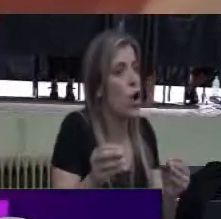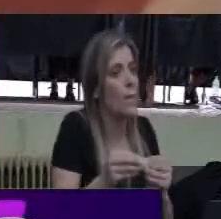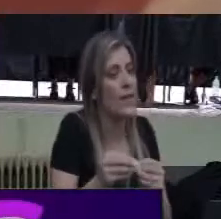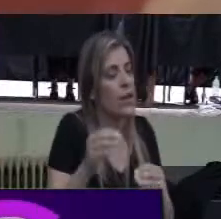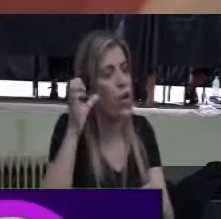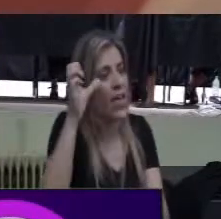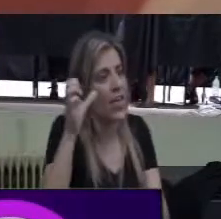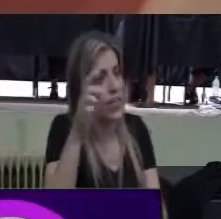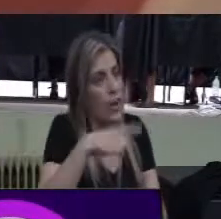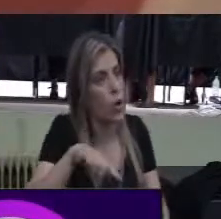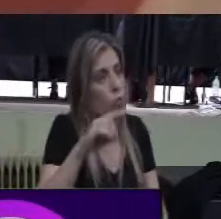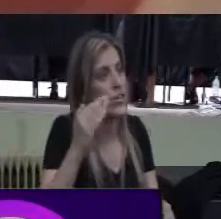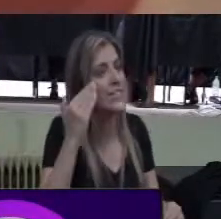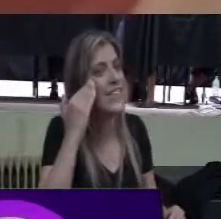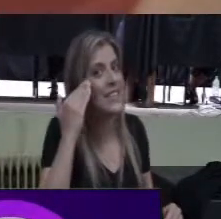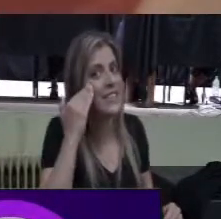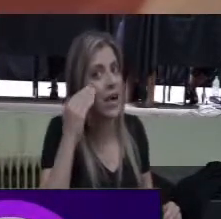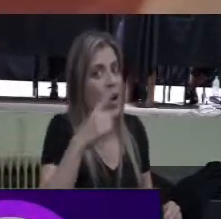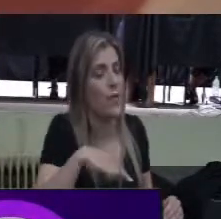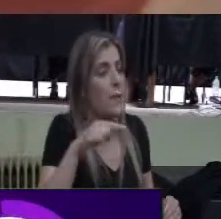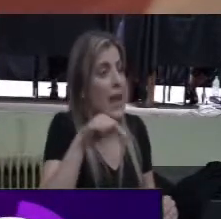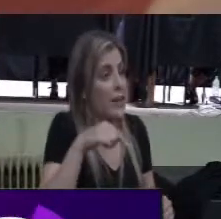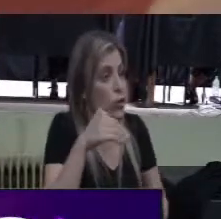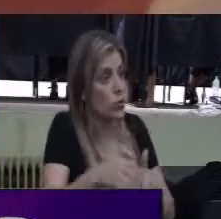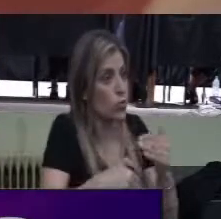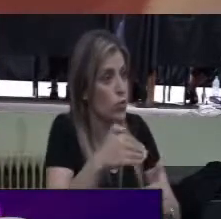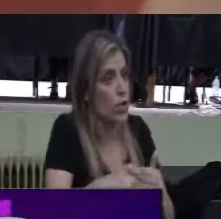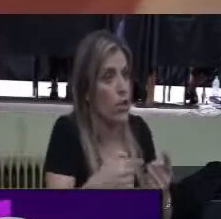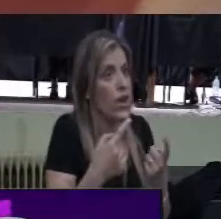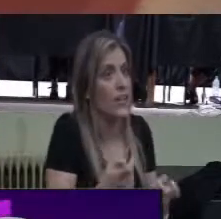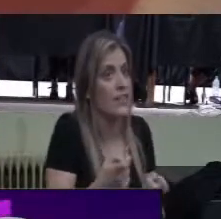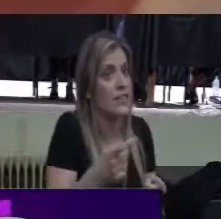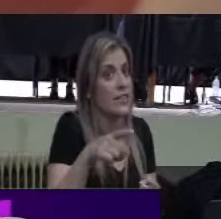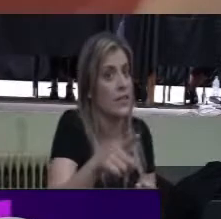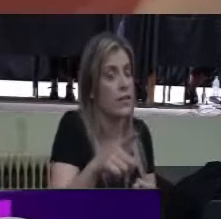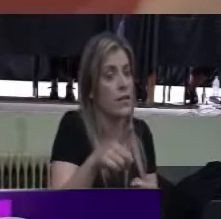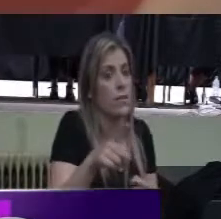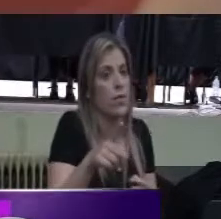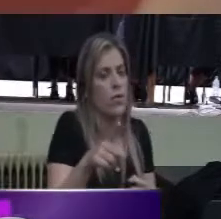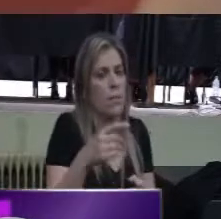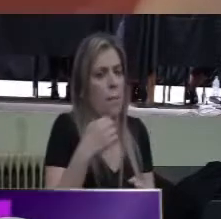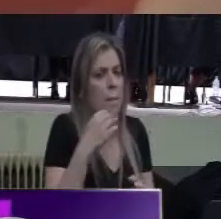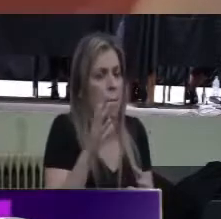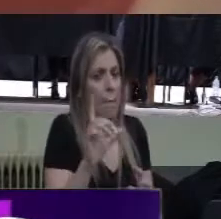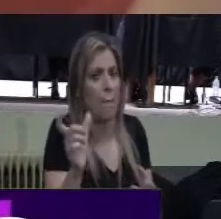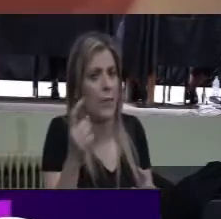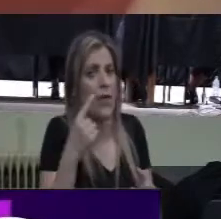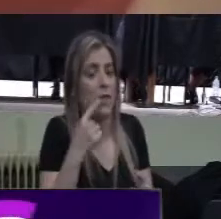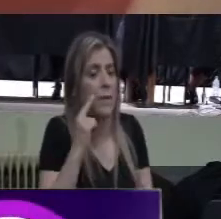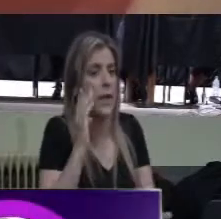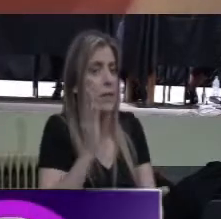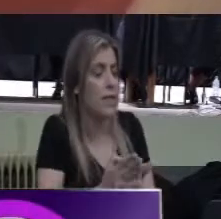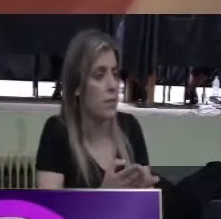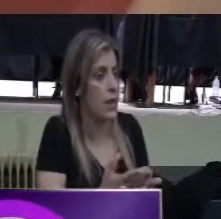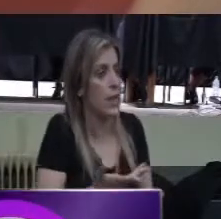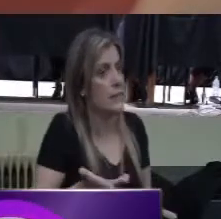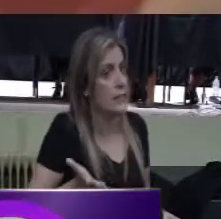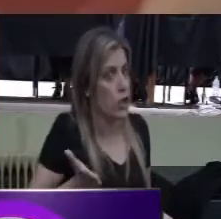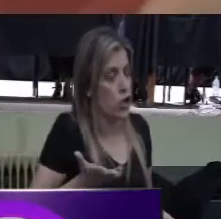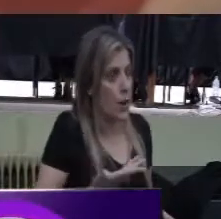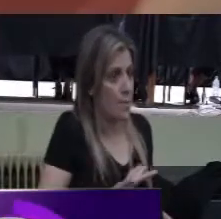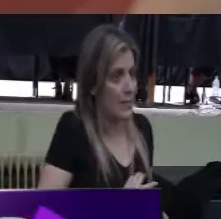en el marco del Día Internacional de la Mujer, nosotros como bancada del Partido Colorado creímos que era muy